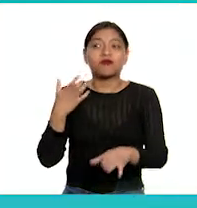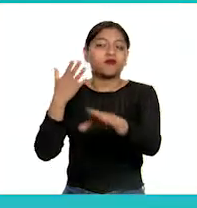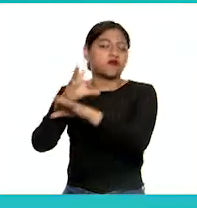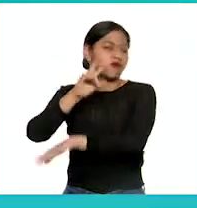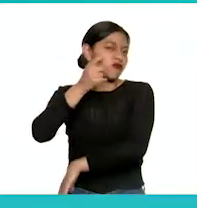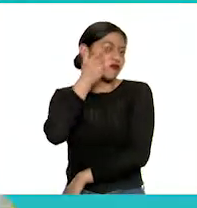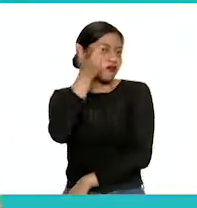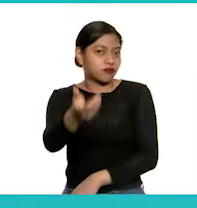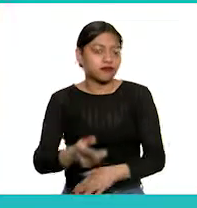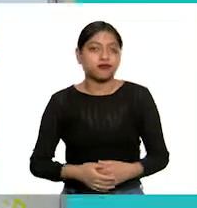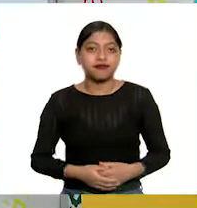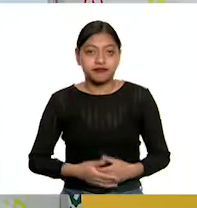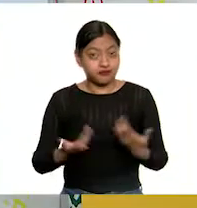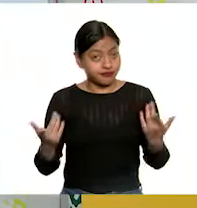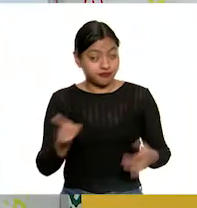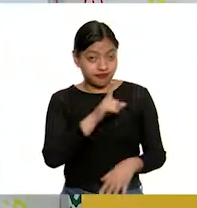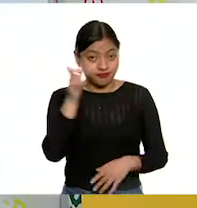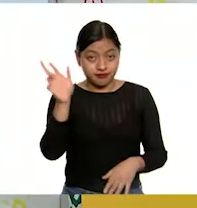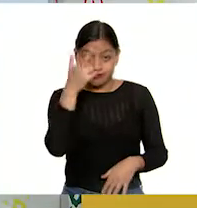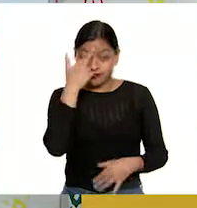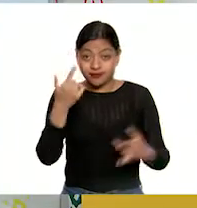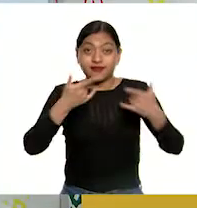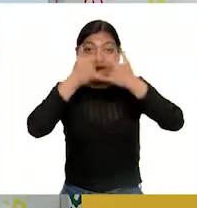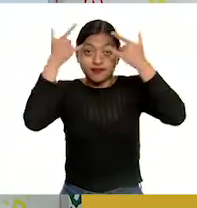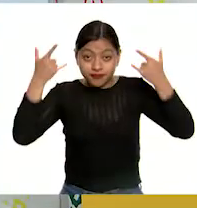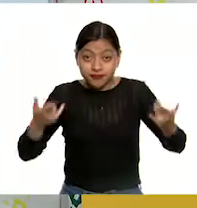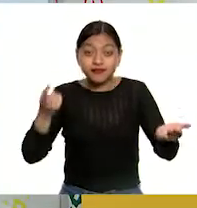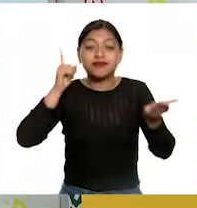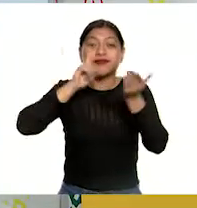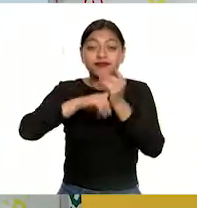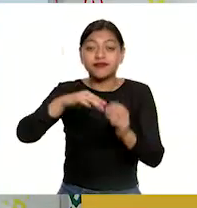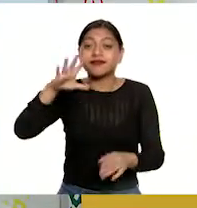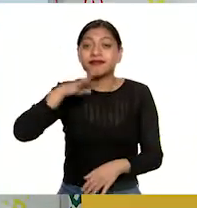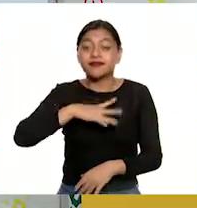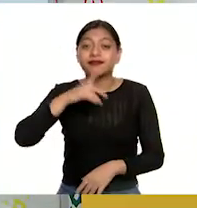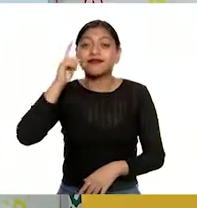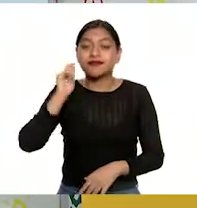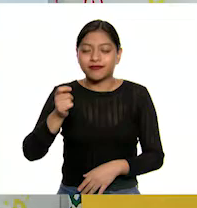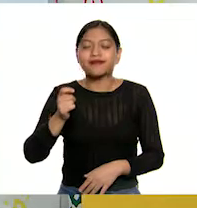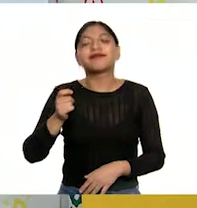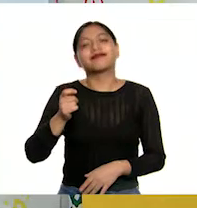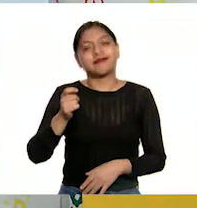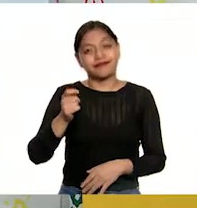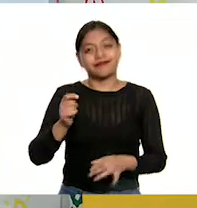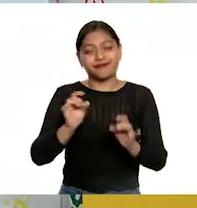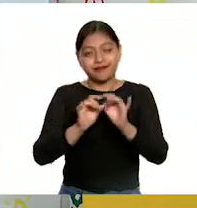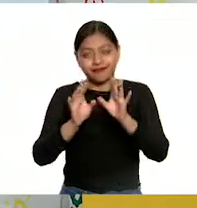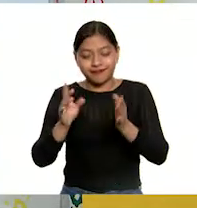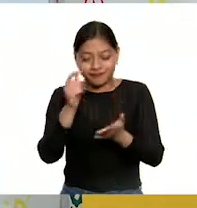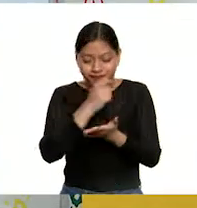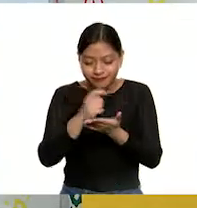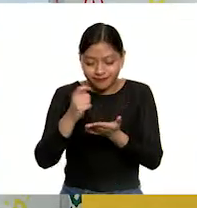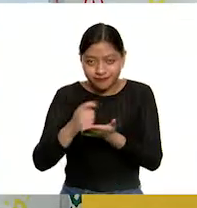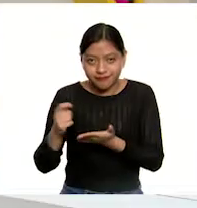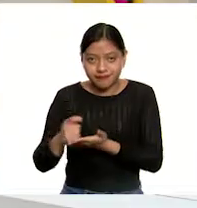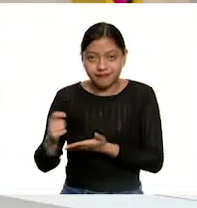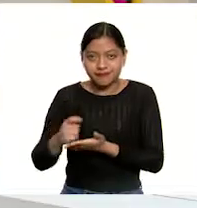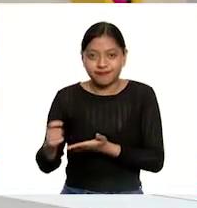tal? Recuerden que los cuentos forman parte de los textos literarios y todos ellos son